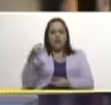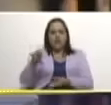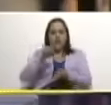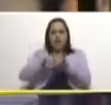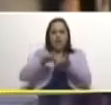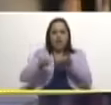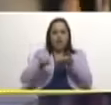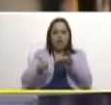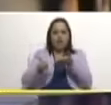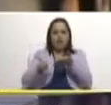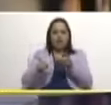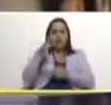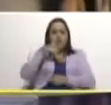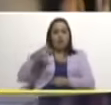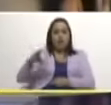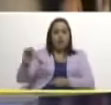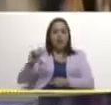Callao,